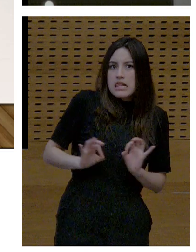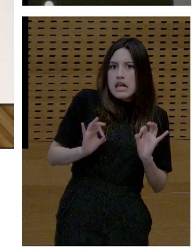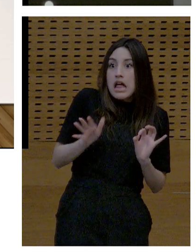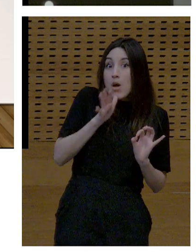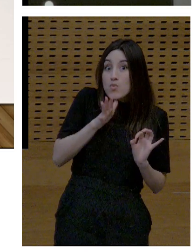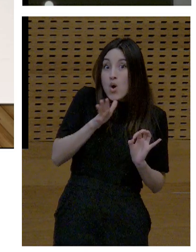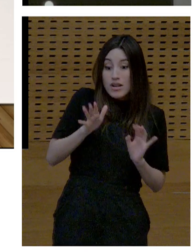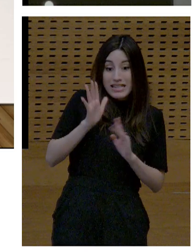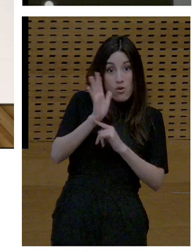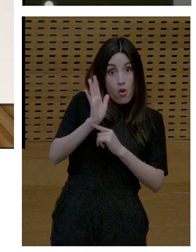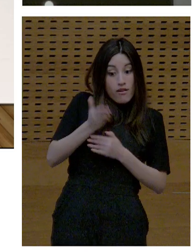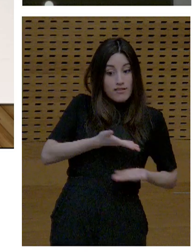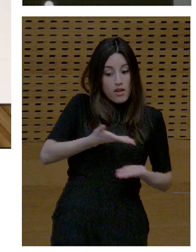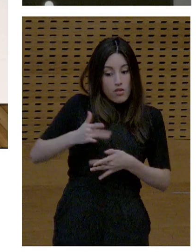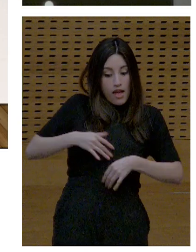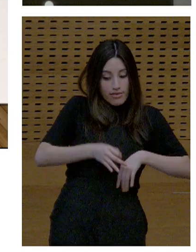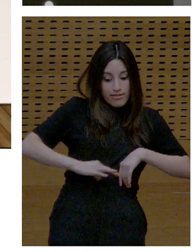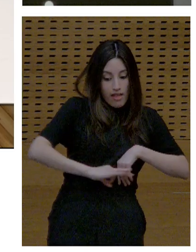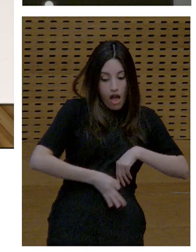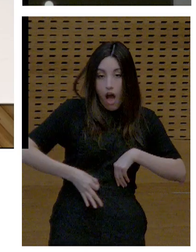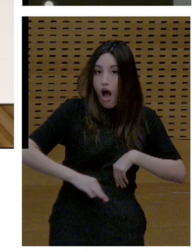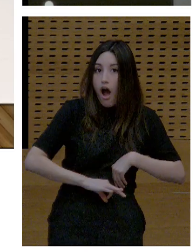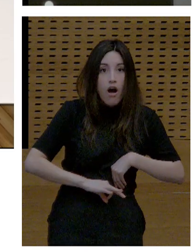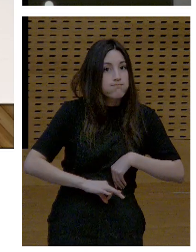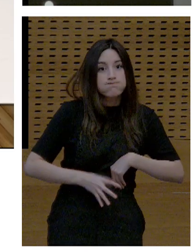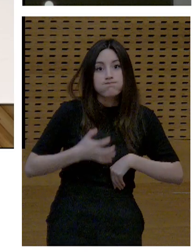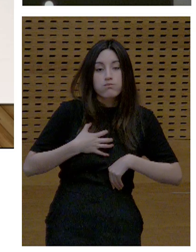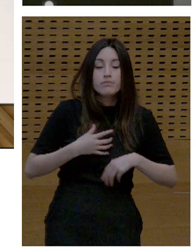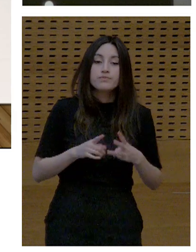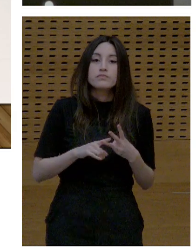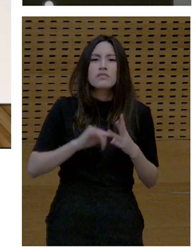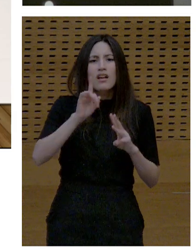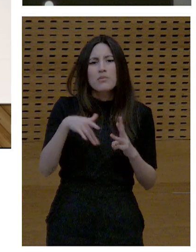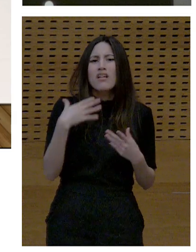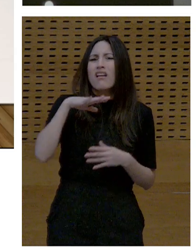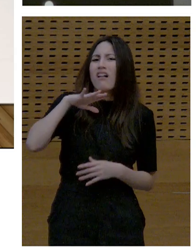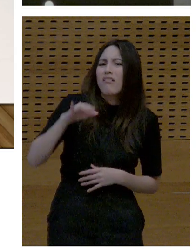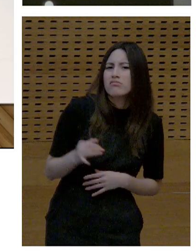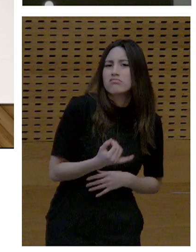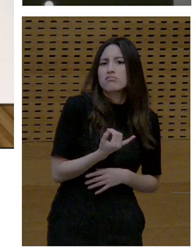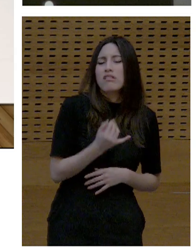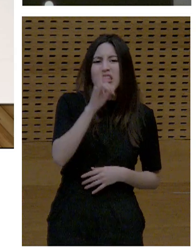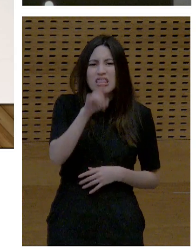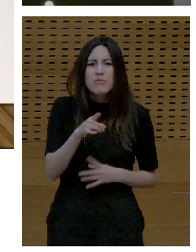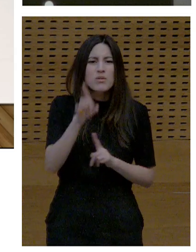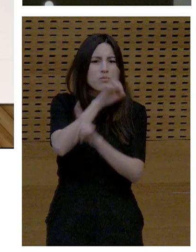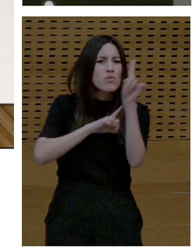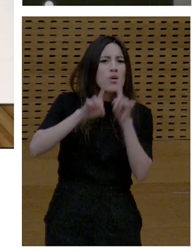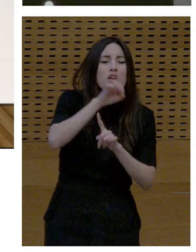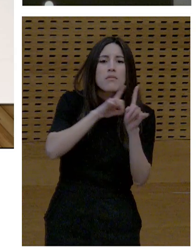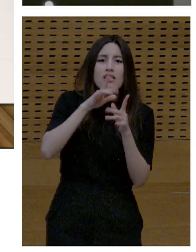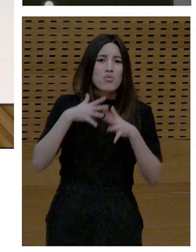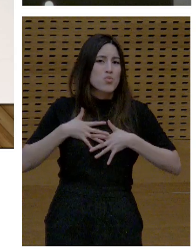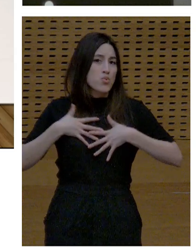el intestino. La fatiga, la sensación de cansancio. Los trastornos de ánimo, sobre